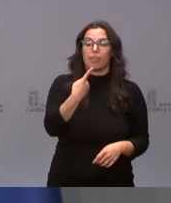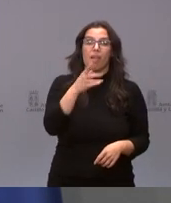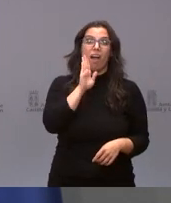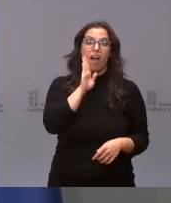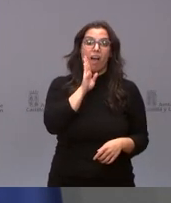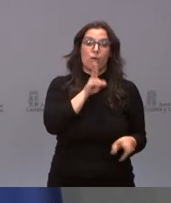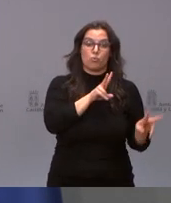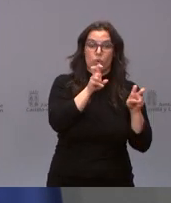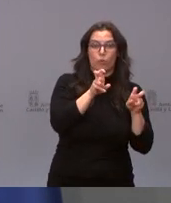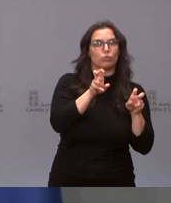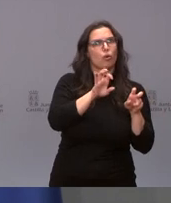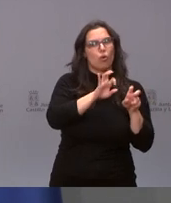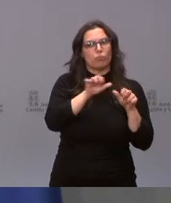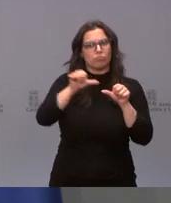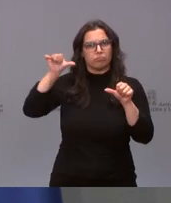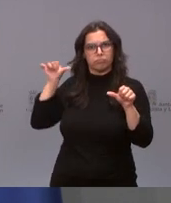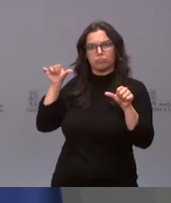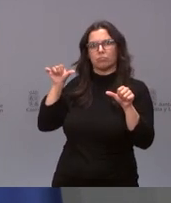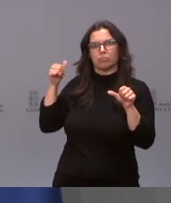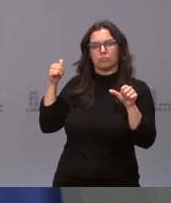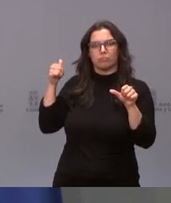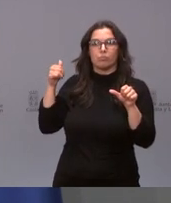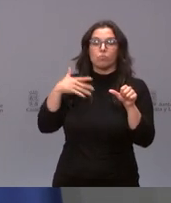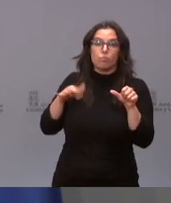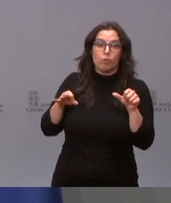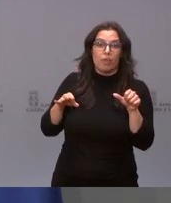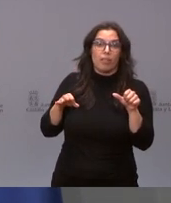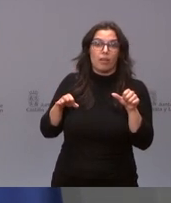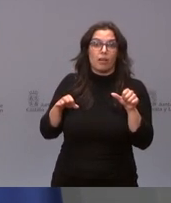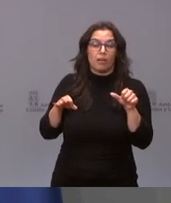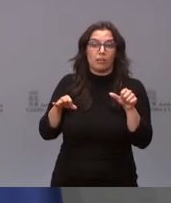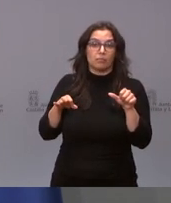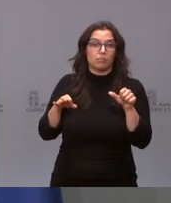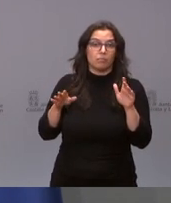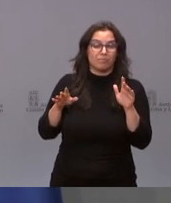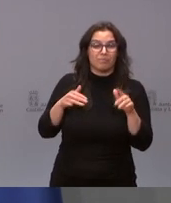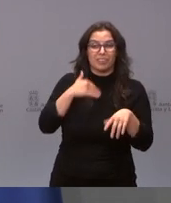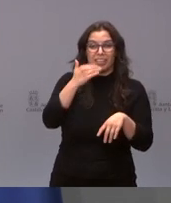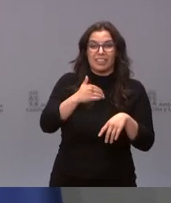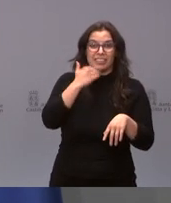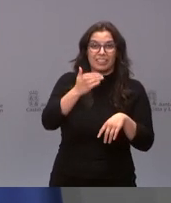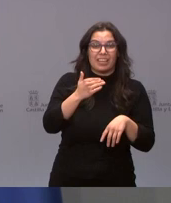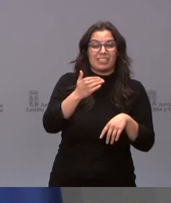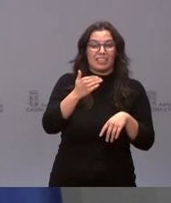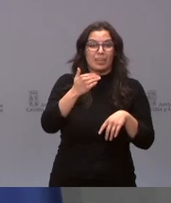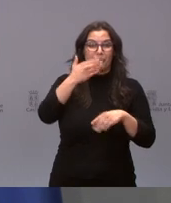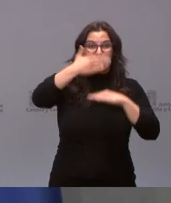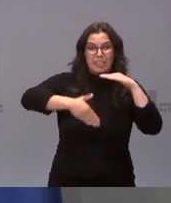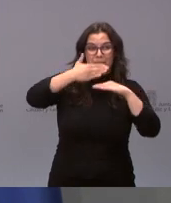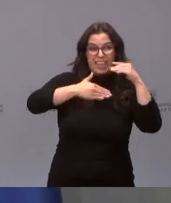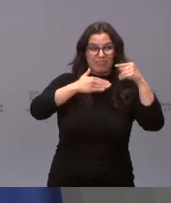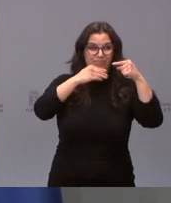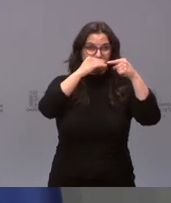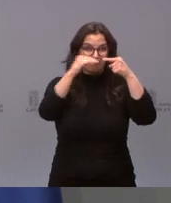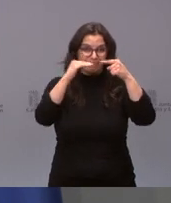entran como aquellos en los que han salido o se mantienen cerca de los puntos de corte decirles que